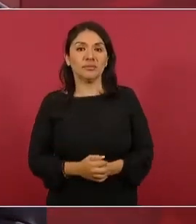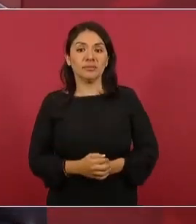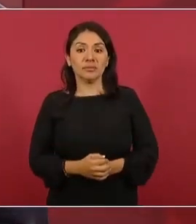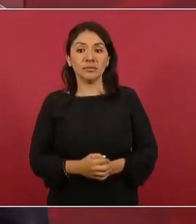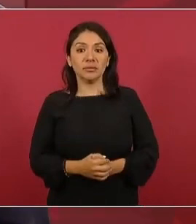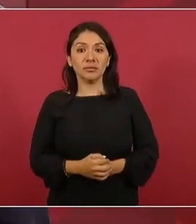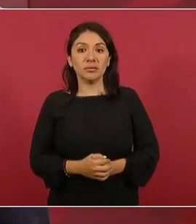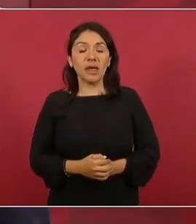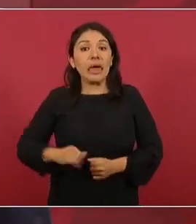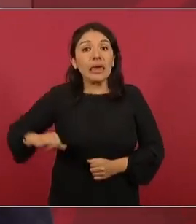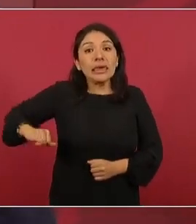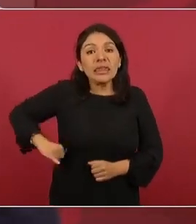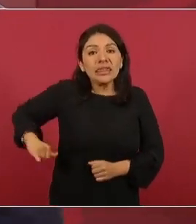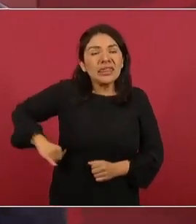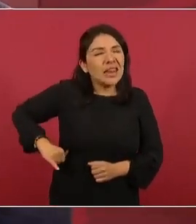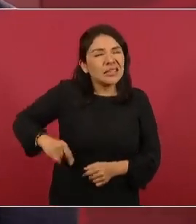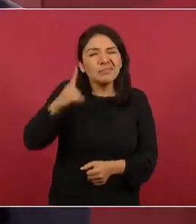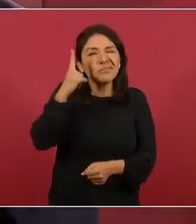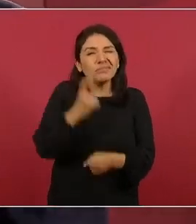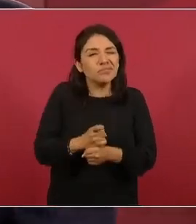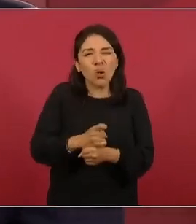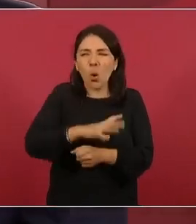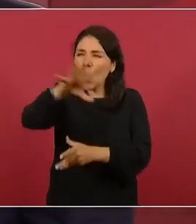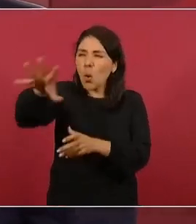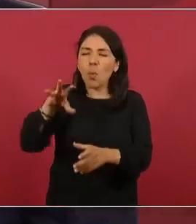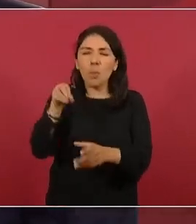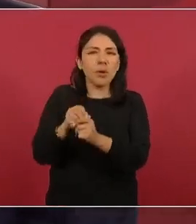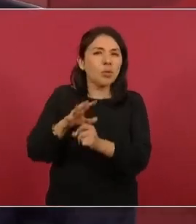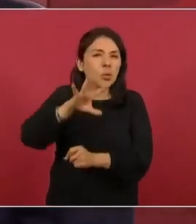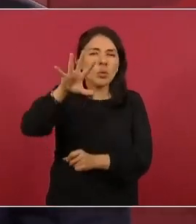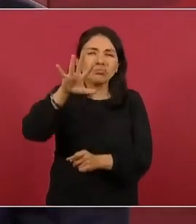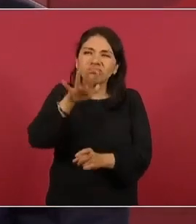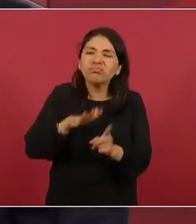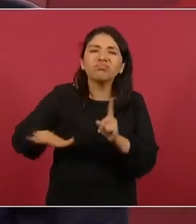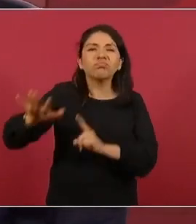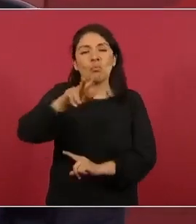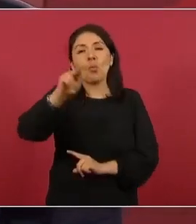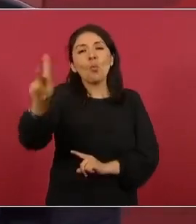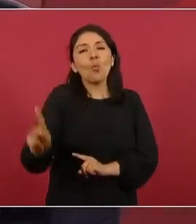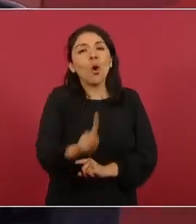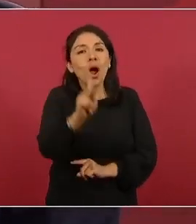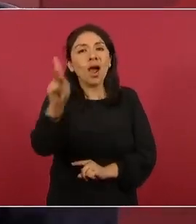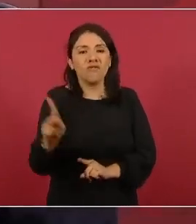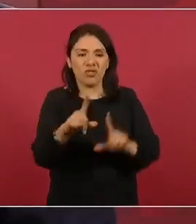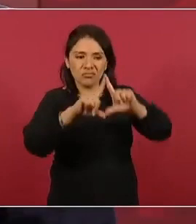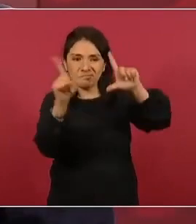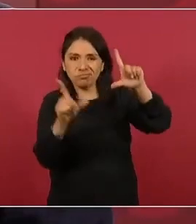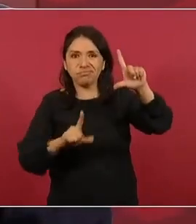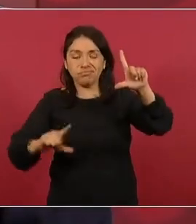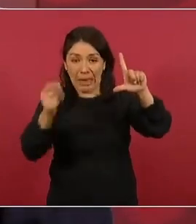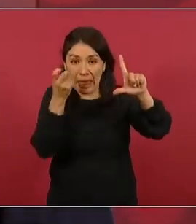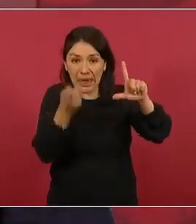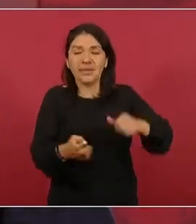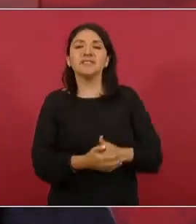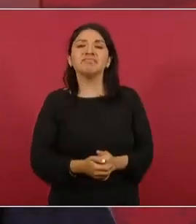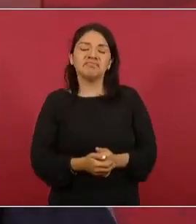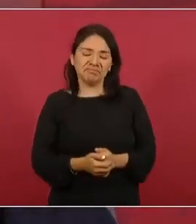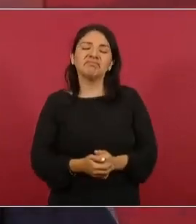pensando en el interés general, en el interés del pueblo, en el interés de la nación. Se